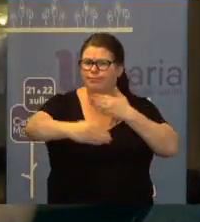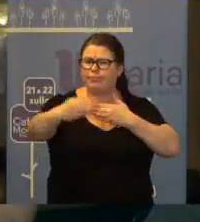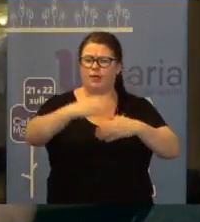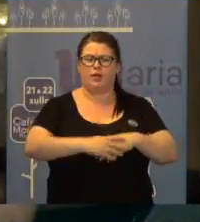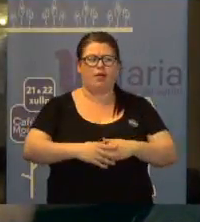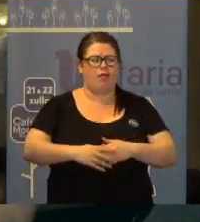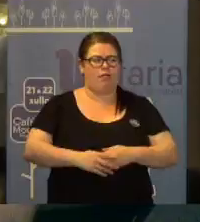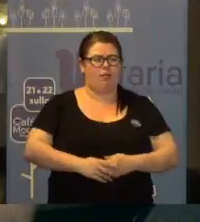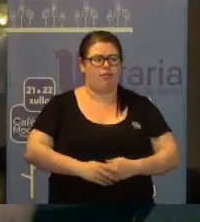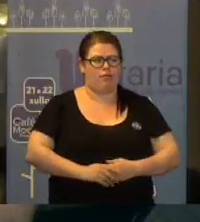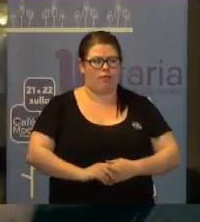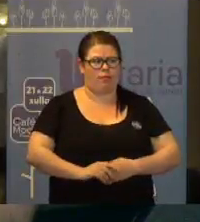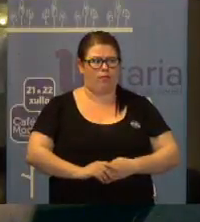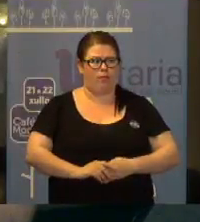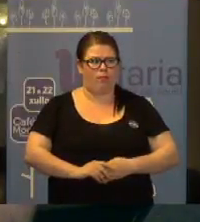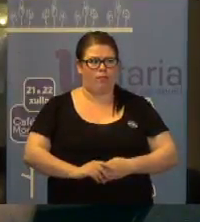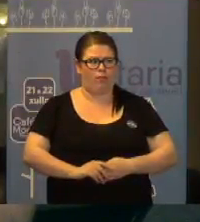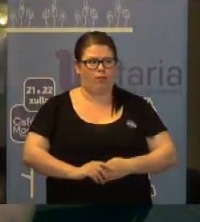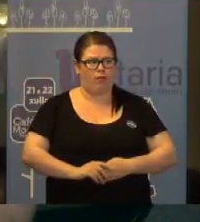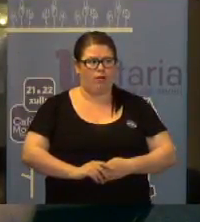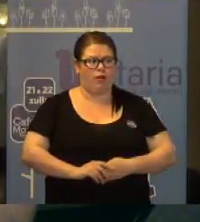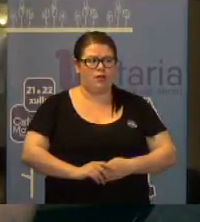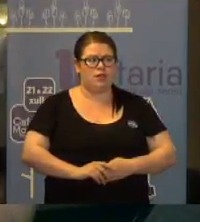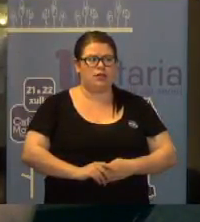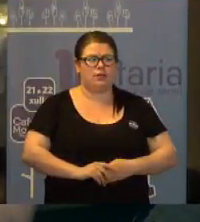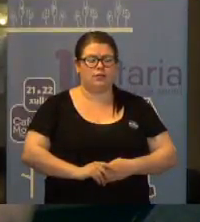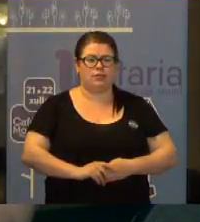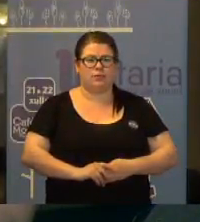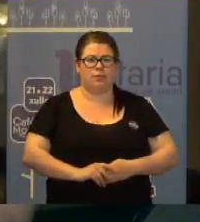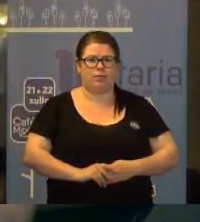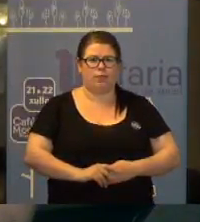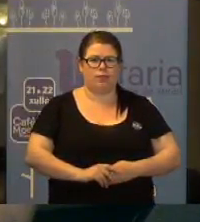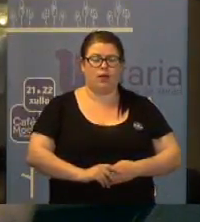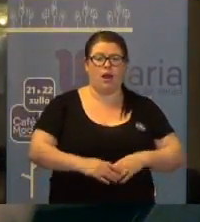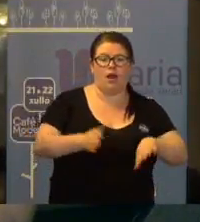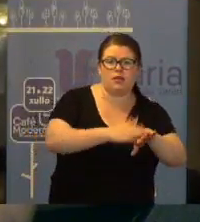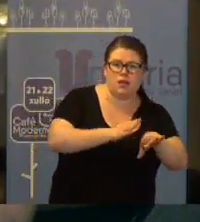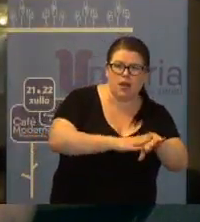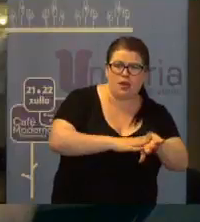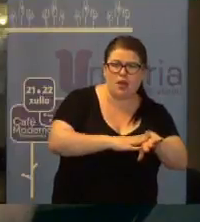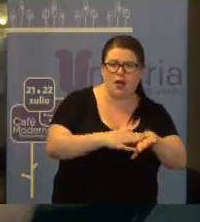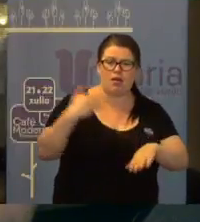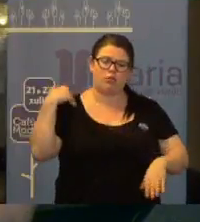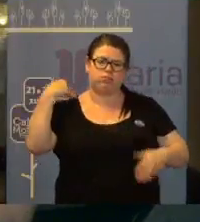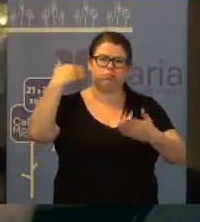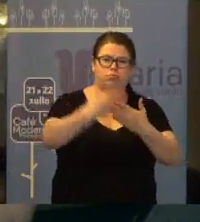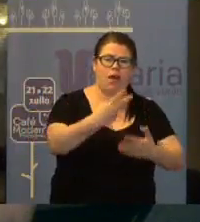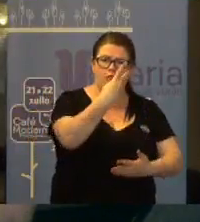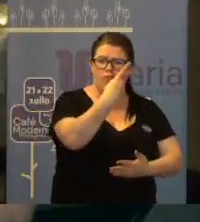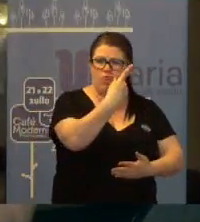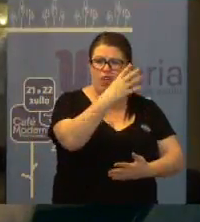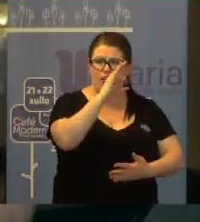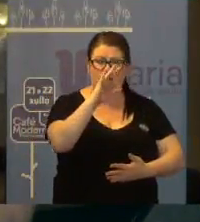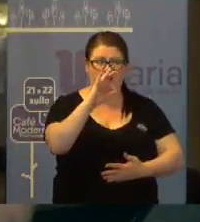teoloxía. Claro que ten moi pouco que ver coa teoloxía, que normalmente como se moveu a esquerda nos últimos 150 anos.